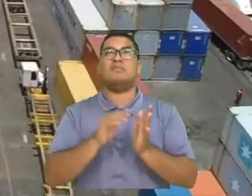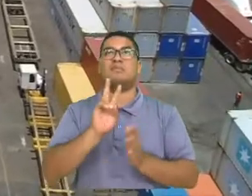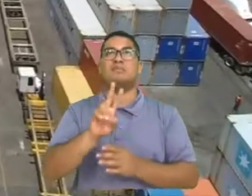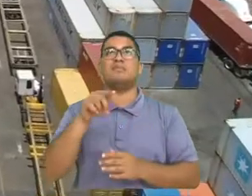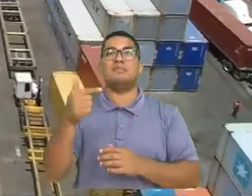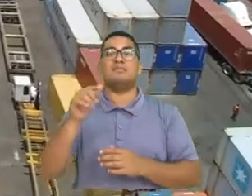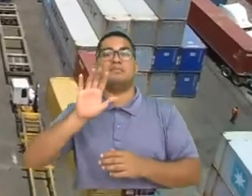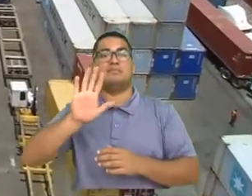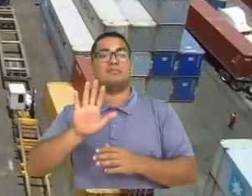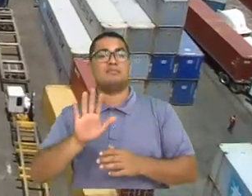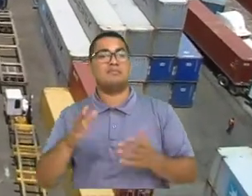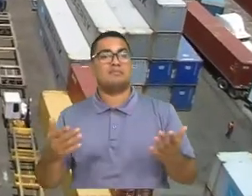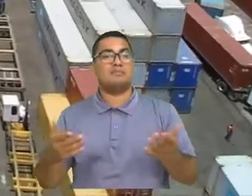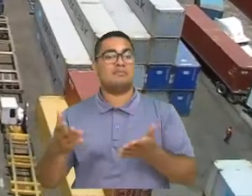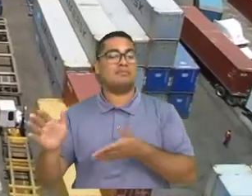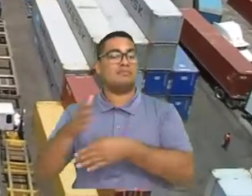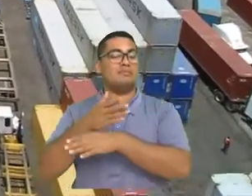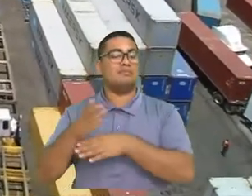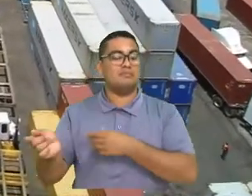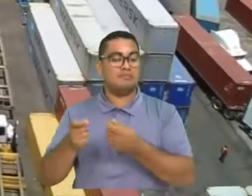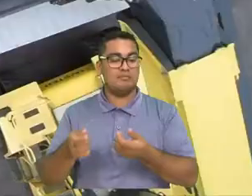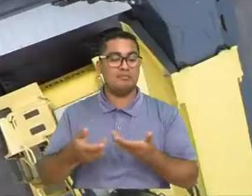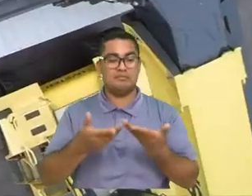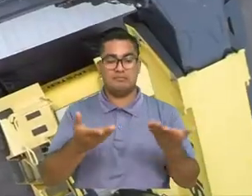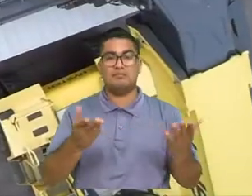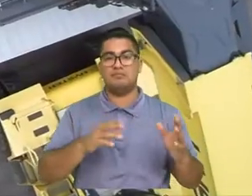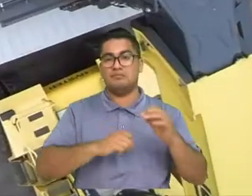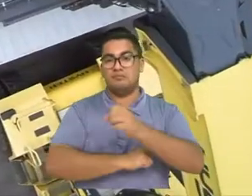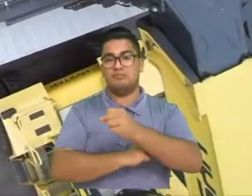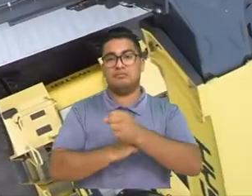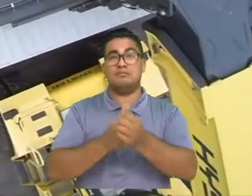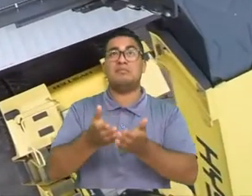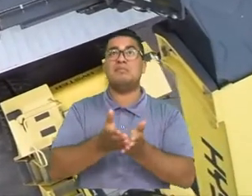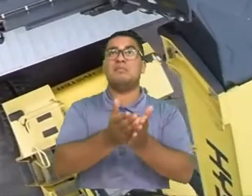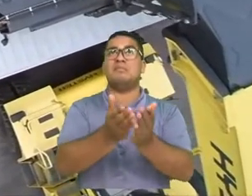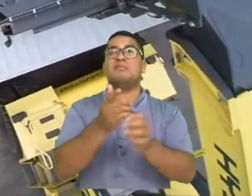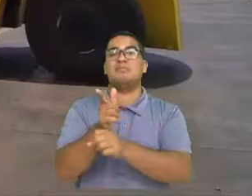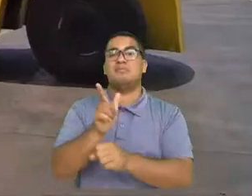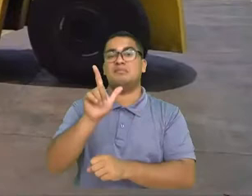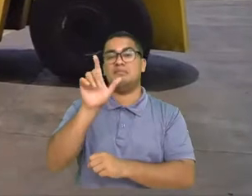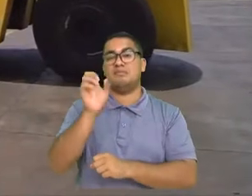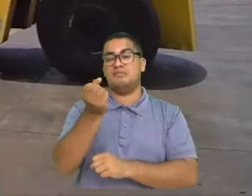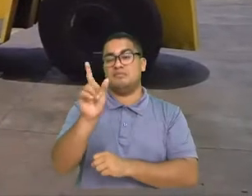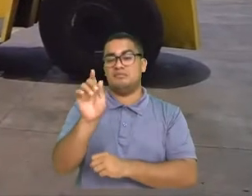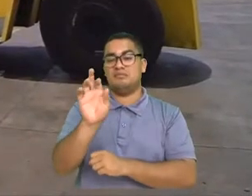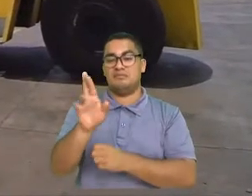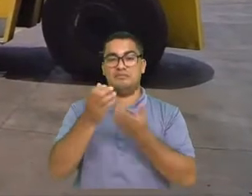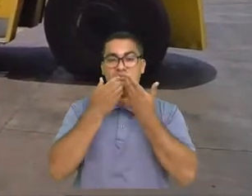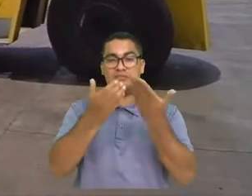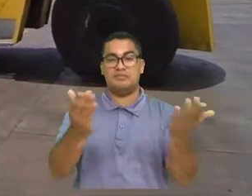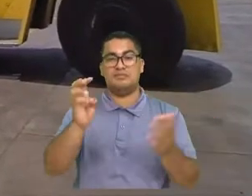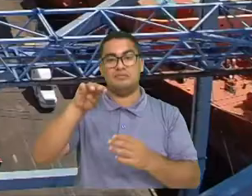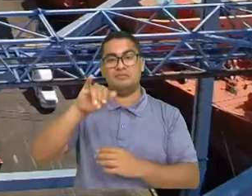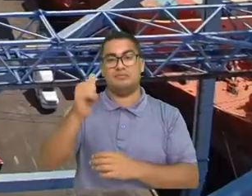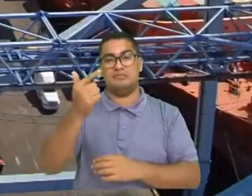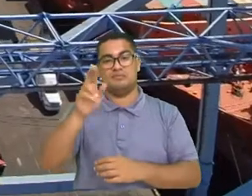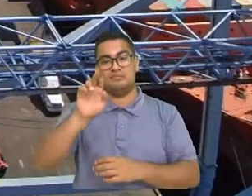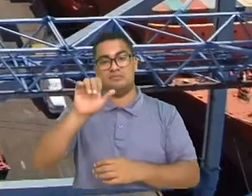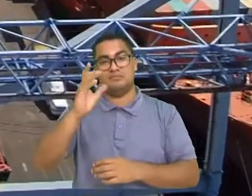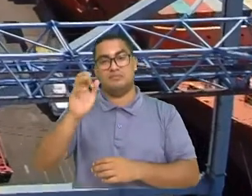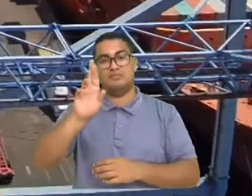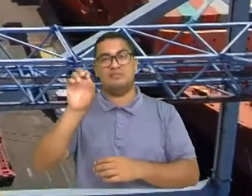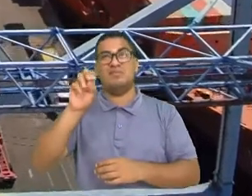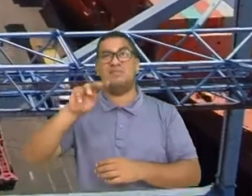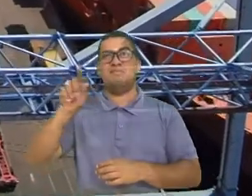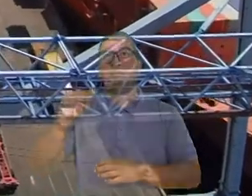936.275 toneladas, movilizándose a través de nuestros puertos. Con cámara de Lester Mora para el canal parlamentario, les informó Miguel